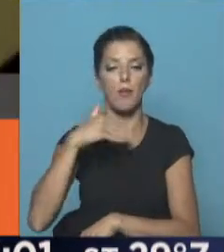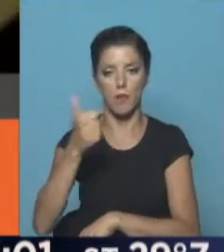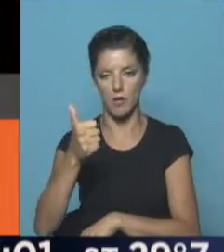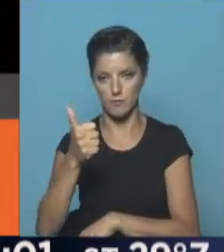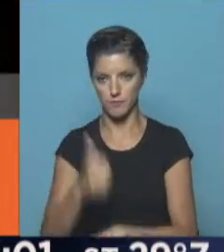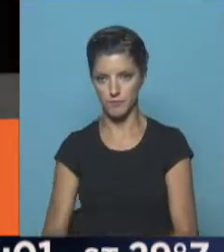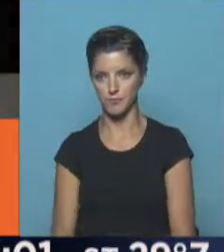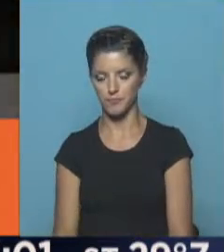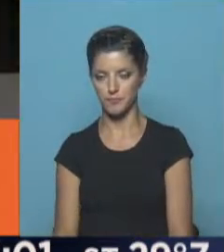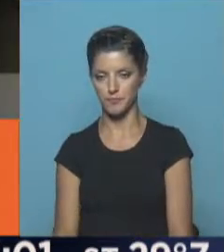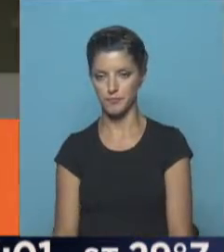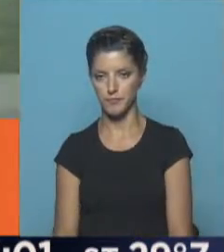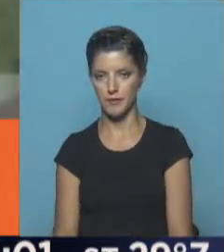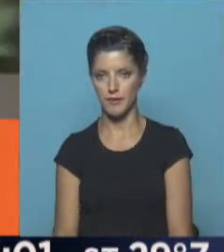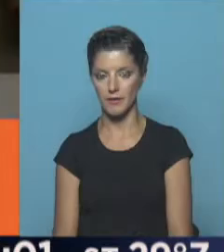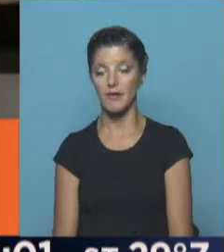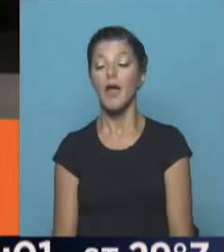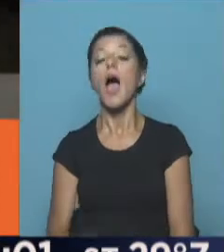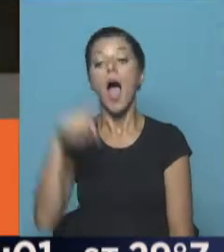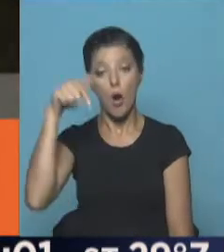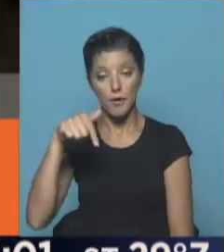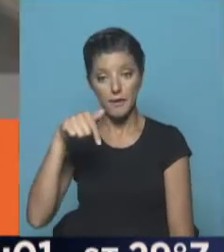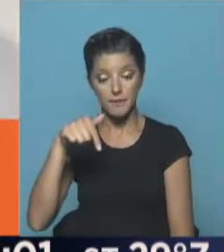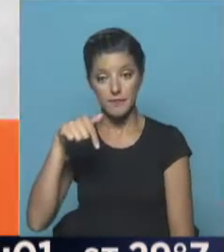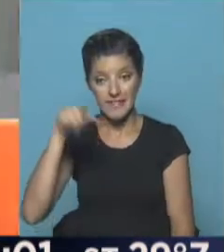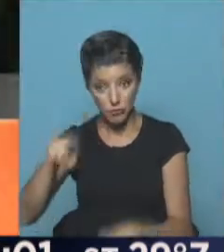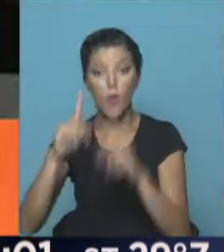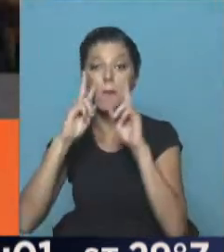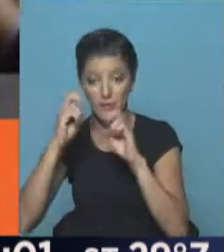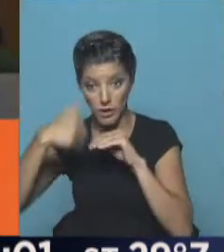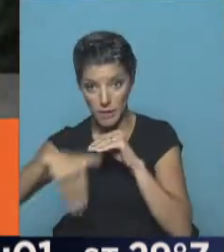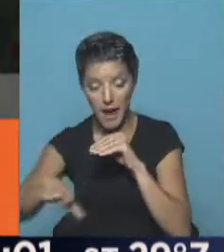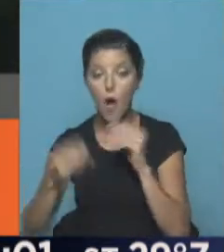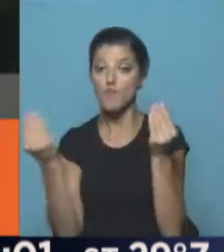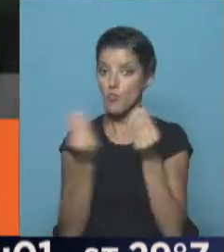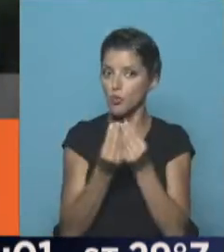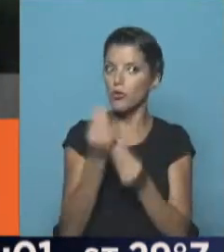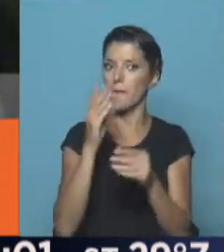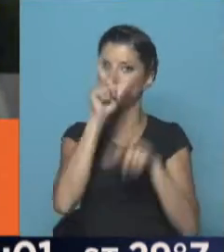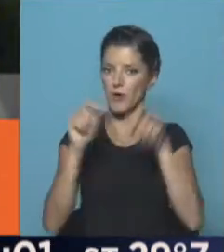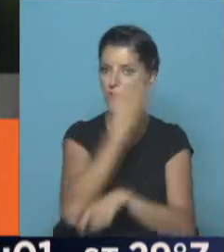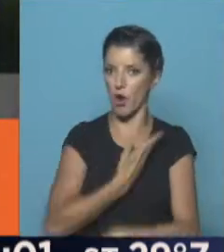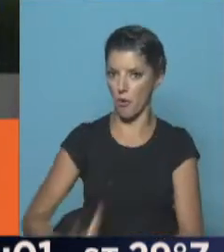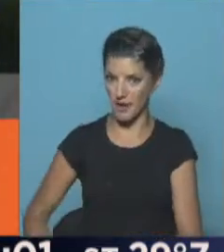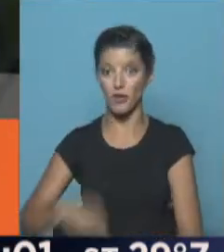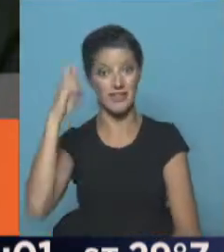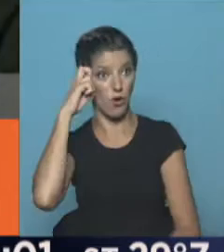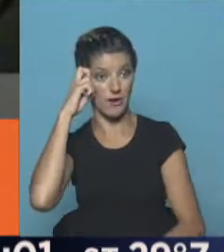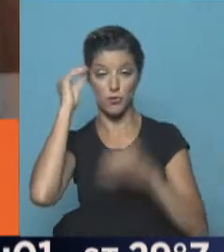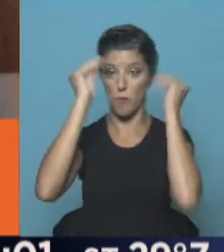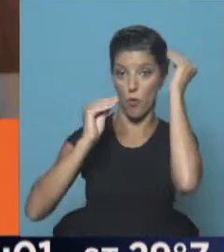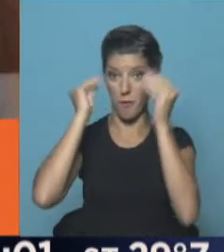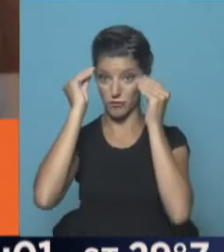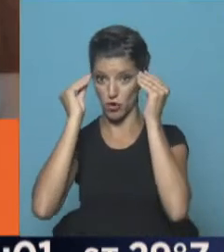la causa que tomó en sus manos es el principal motivo de preocupación del gobierno y el congreso brasileños